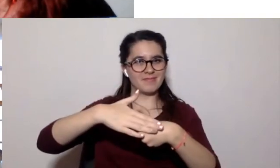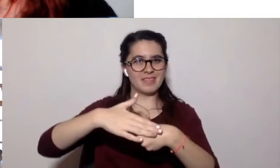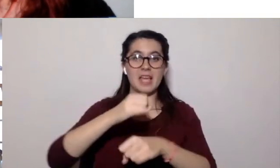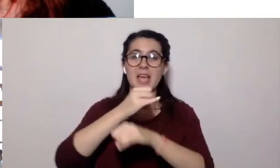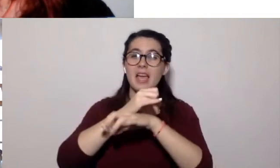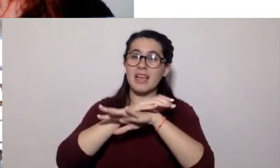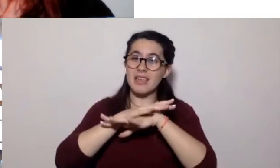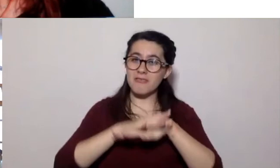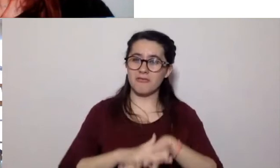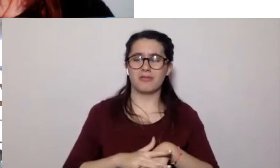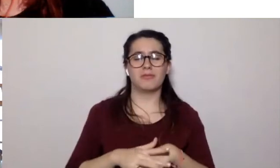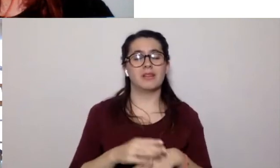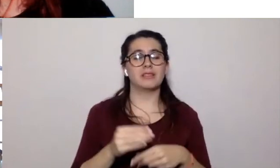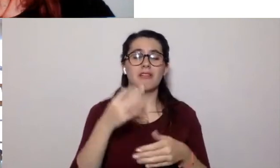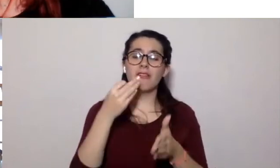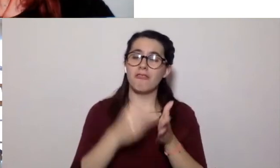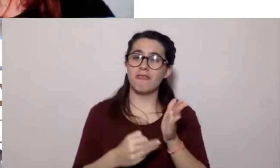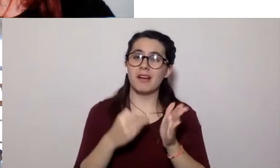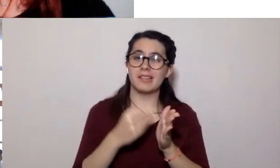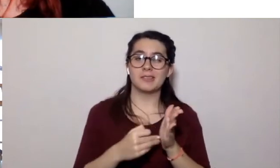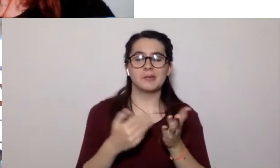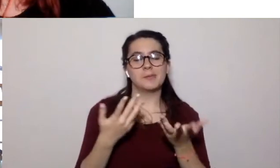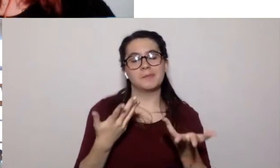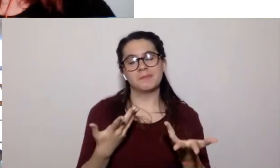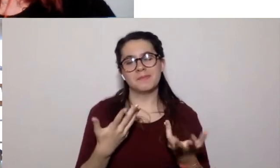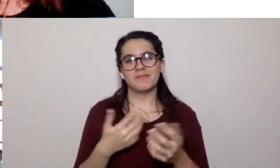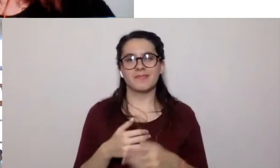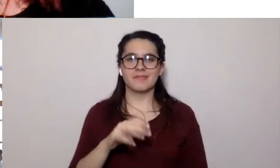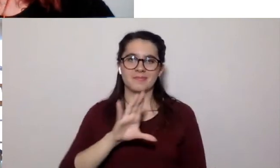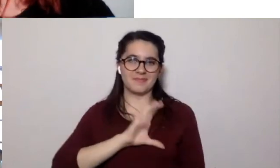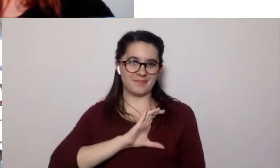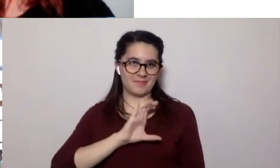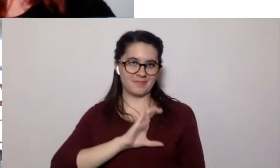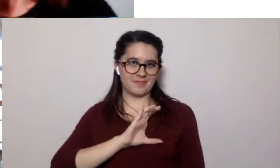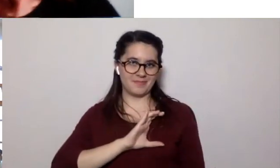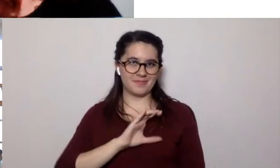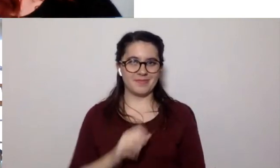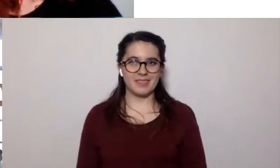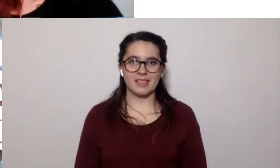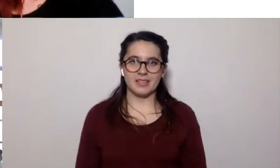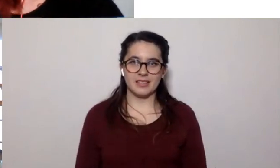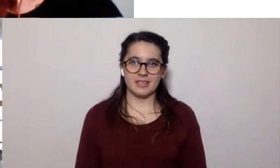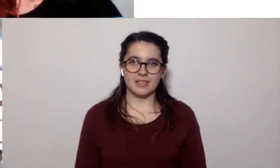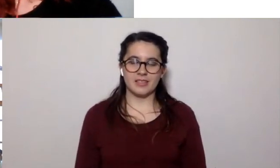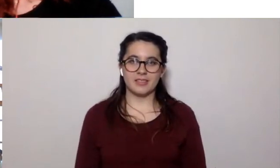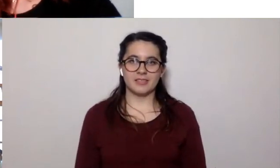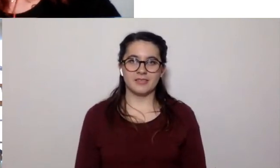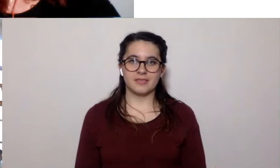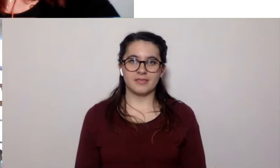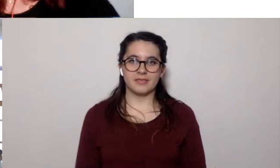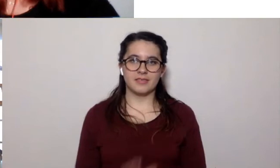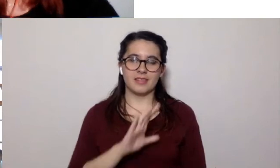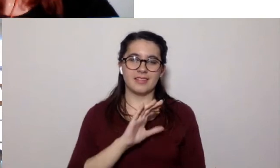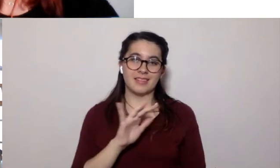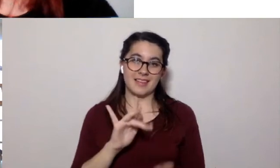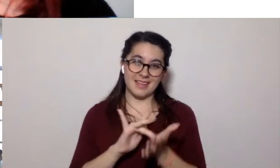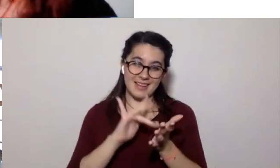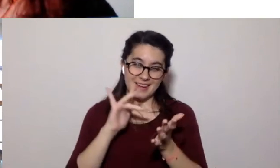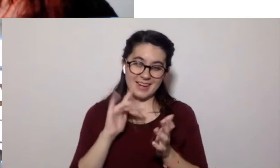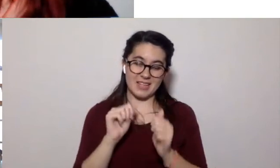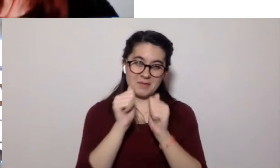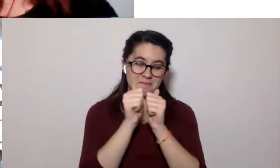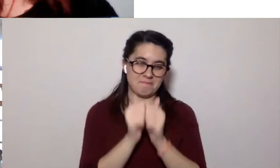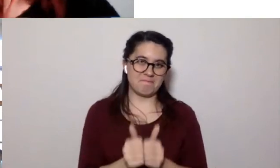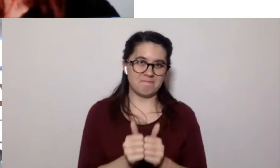para compartirme. Hermosísima Chelo, te quiero. Y gracias, Anabel. Gracias por estar aquí. Gracias, Pau, por